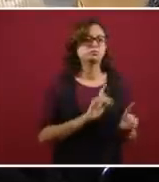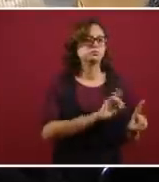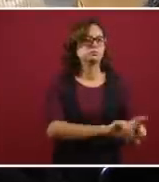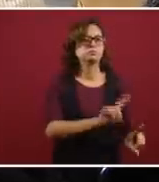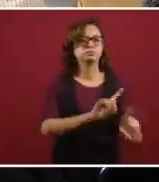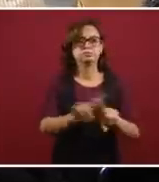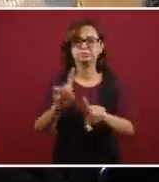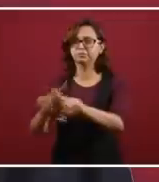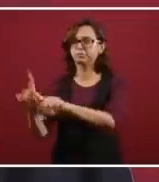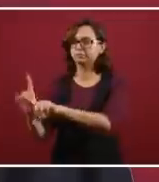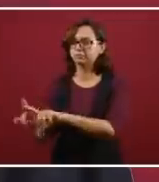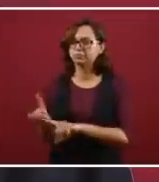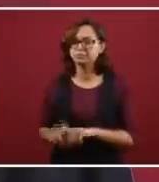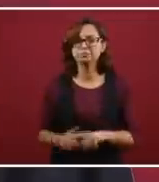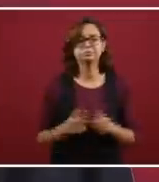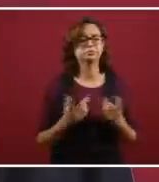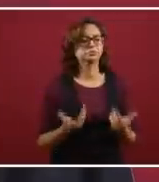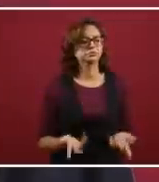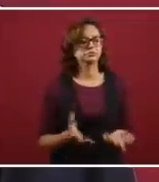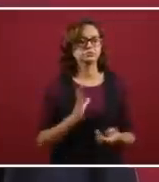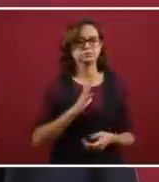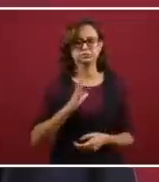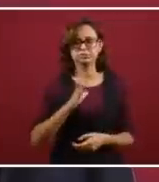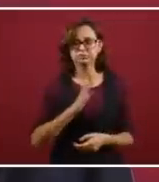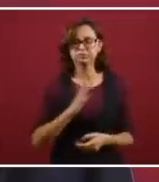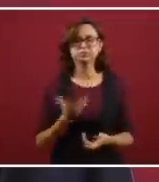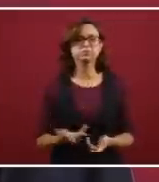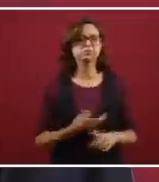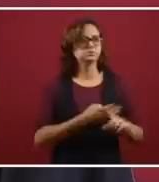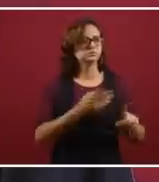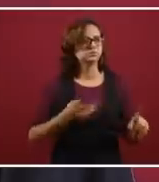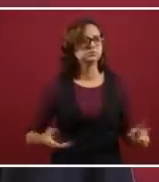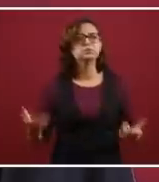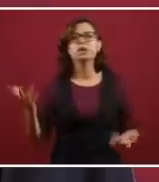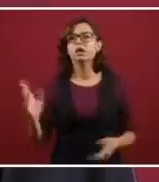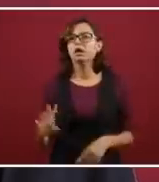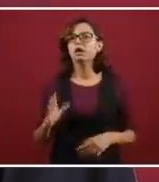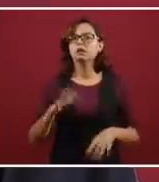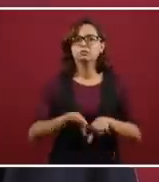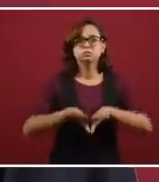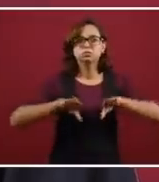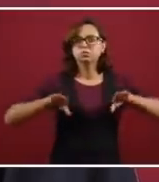la pluralidad, la democracia.